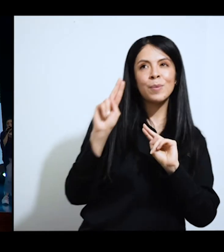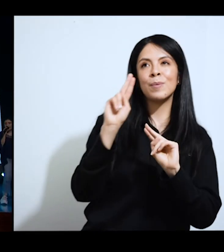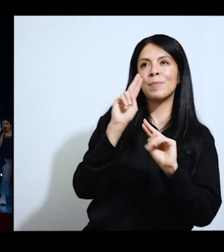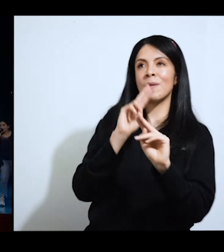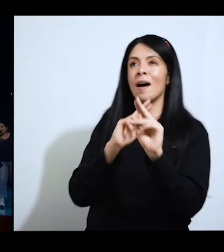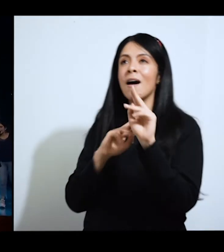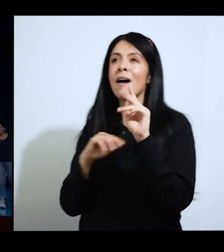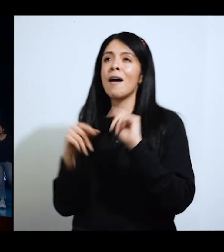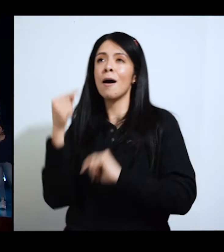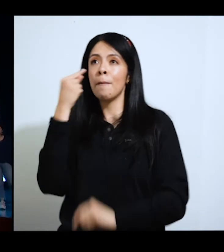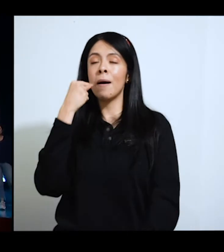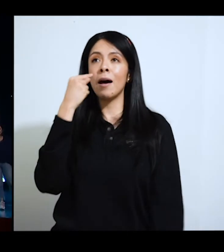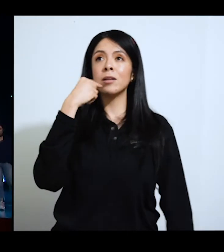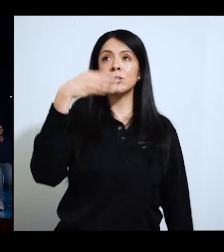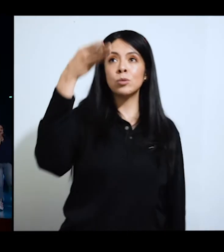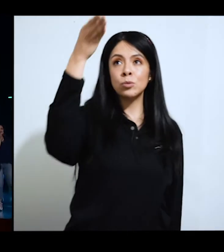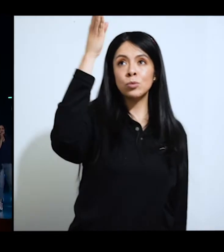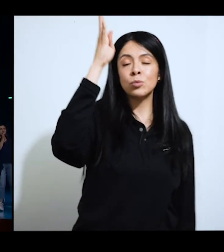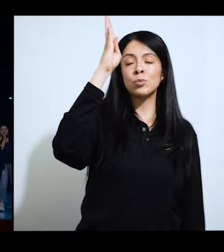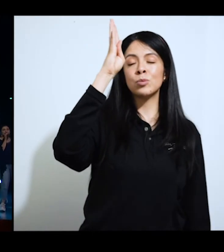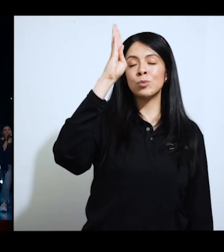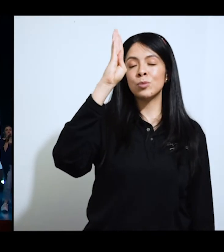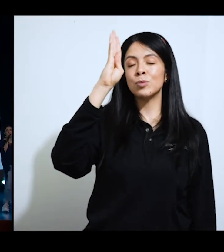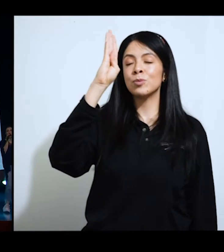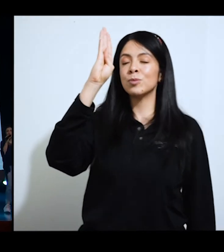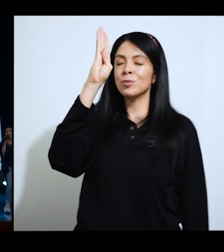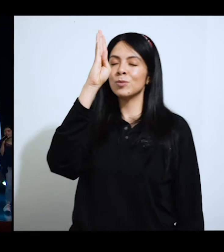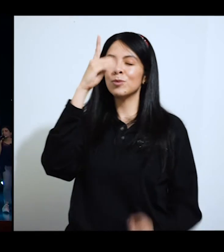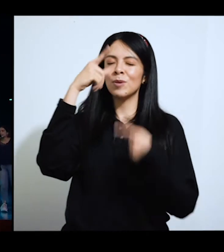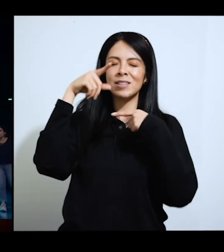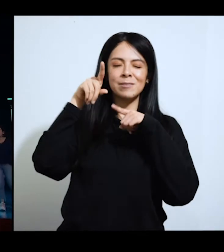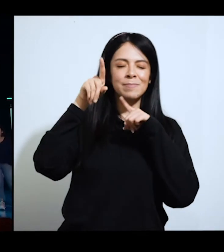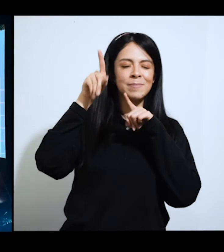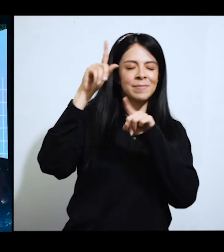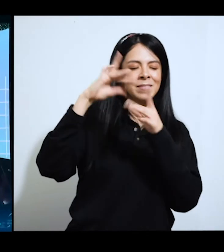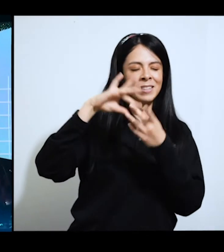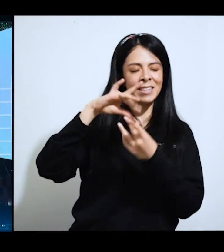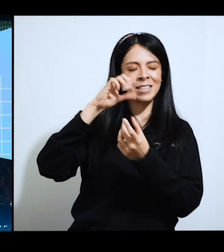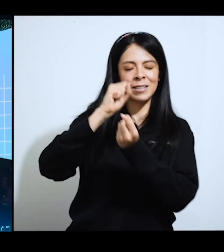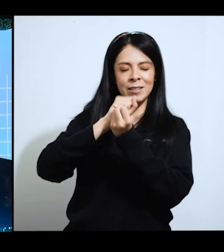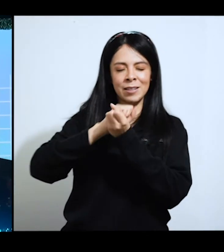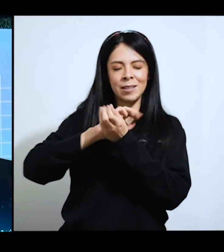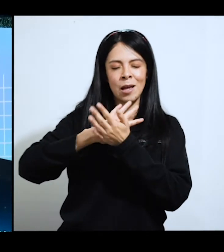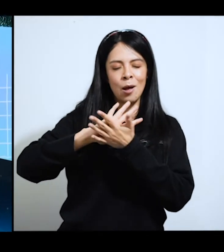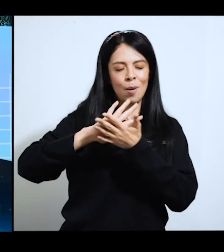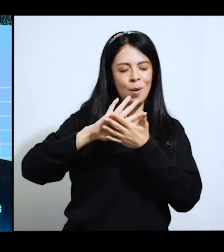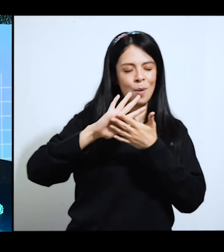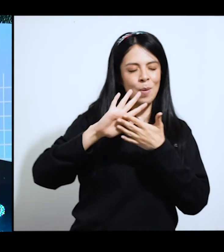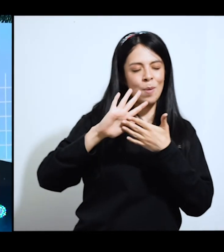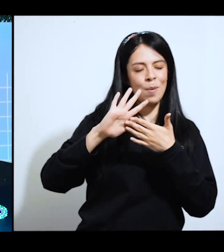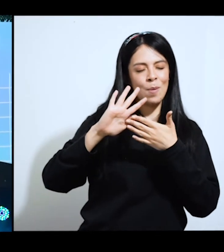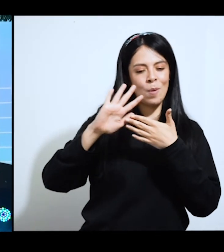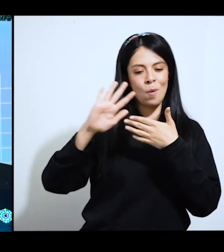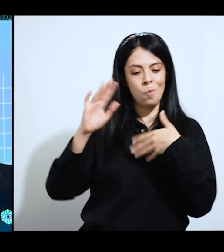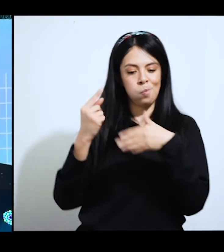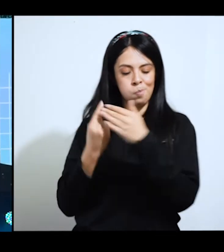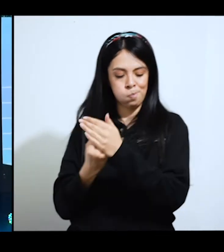Abba, Padre. Tu espíritu me hizo uno